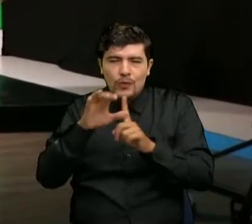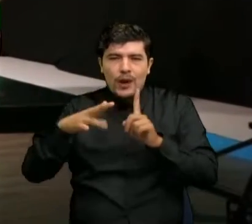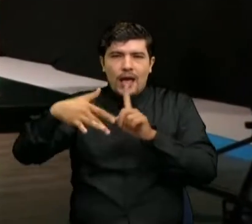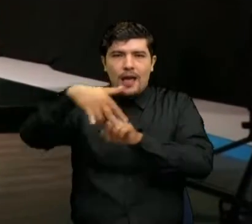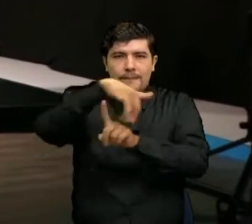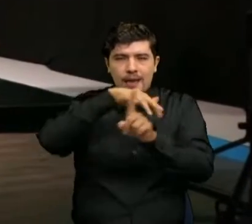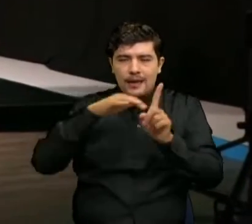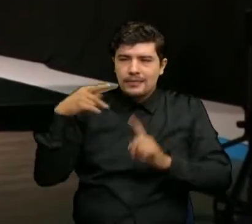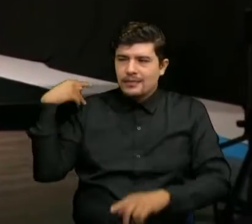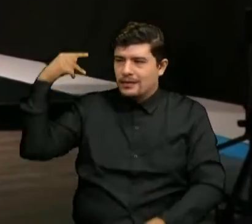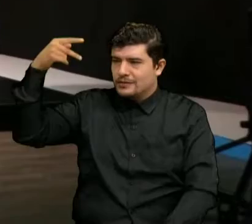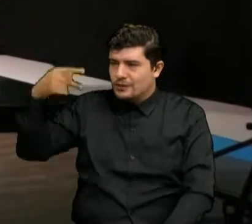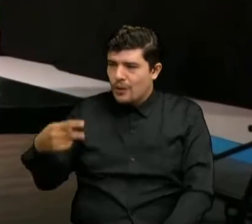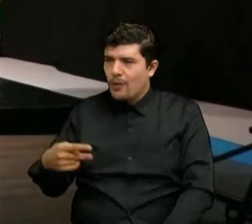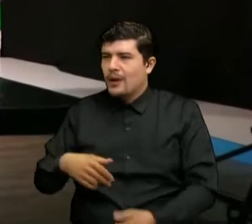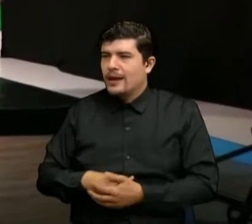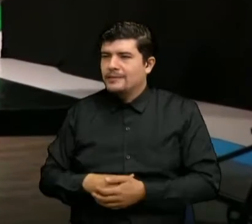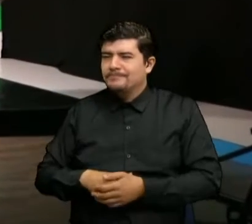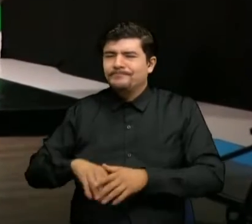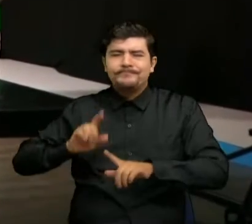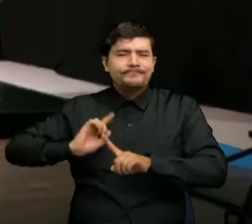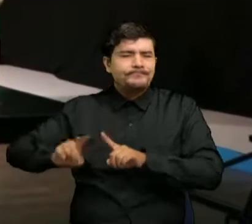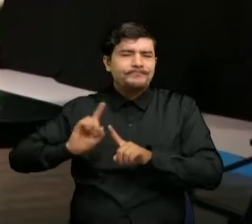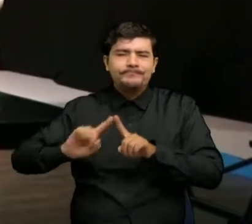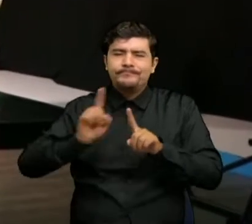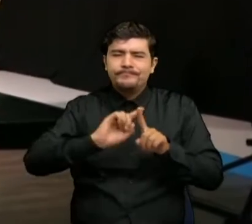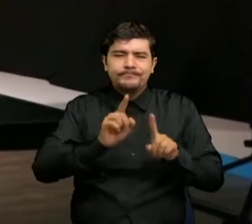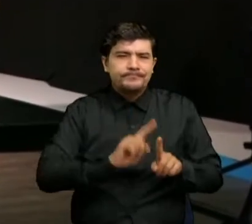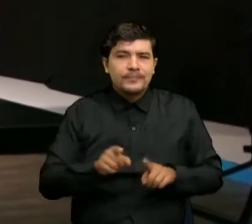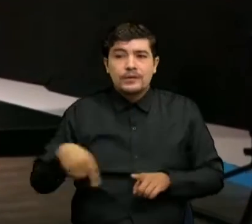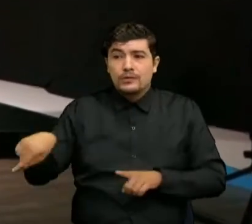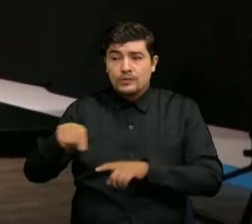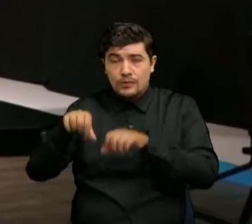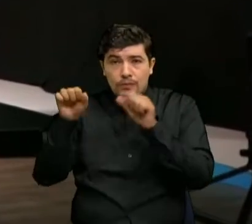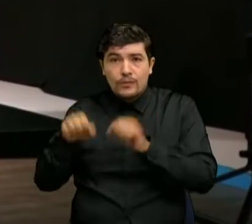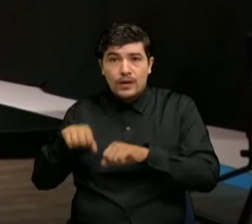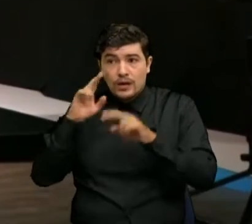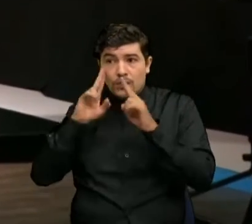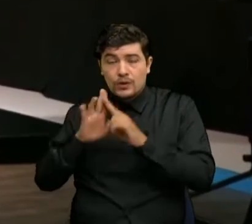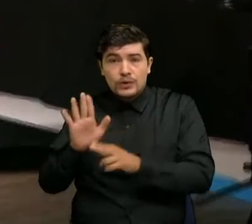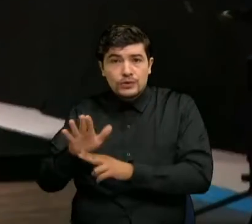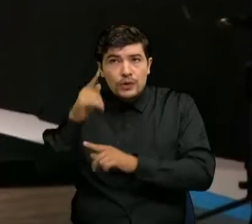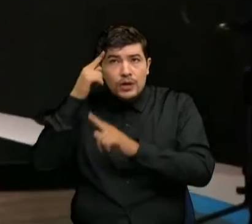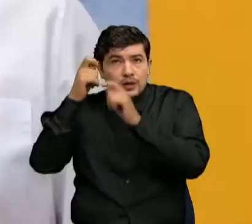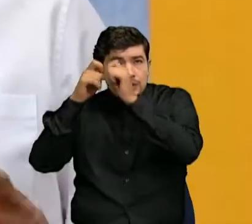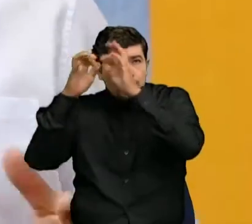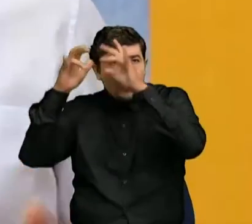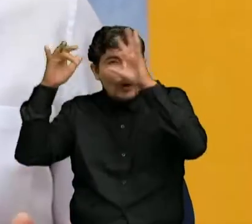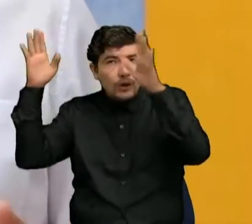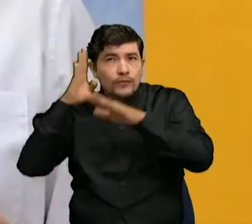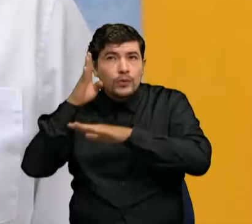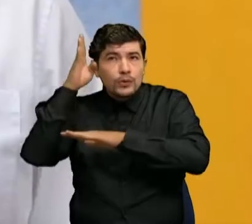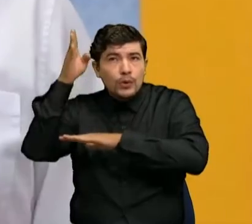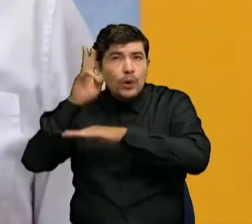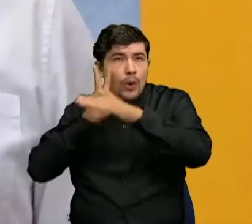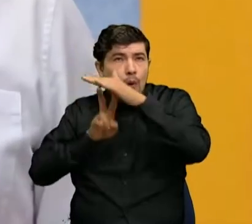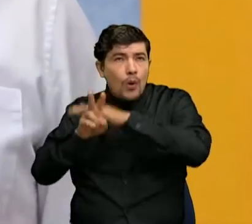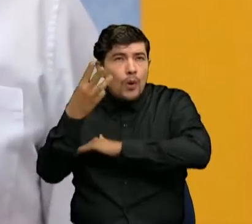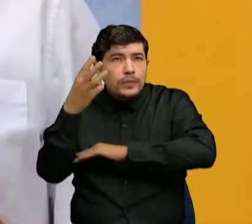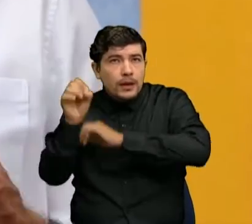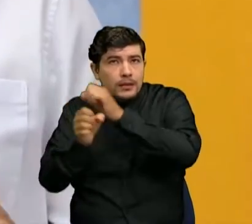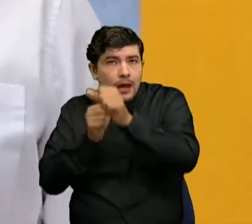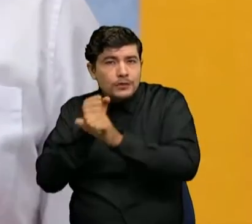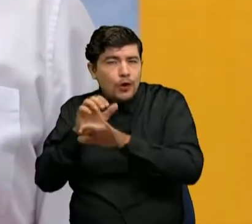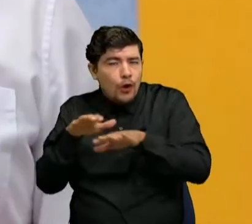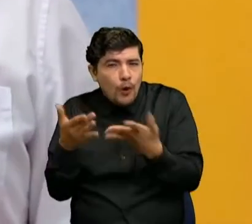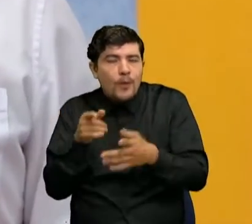ambiente, historia, en fin, ahí vamos a tener la posibilidad hasta de escribir cómo nos soñamos la ciudad en los próximos 30 años, quisiera yo,